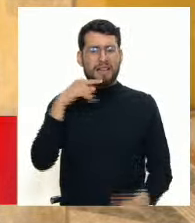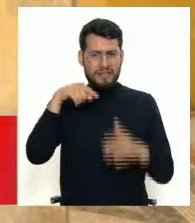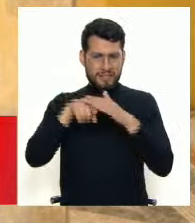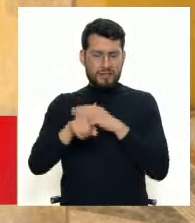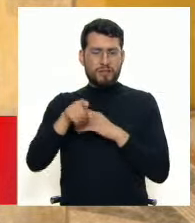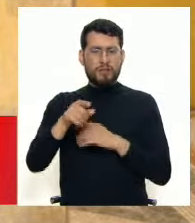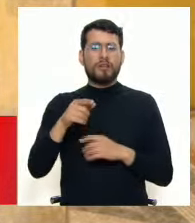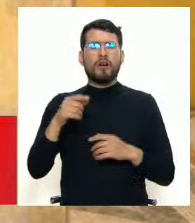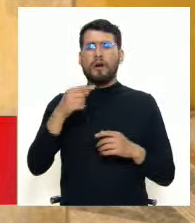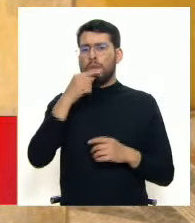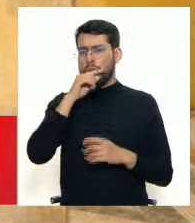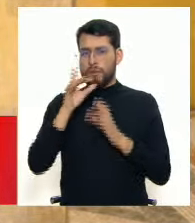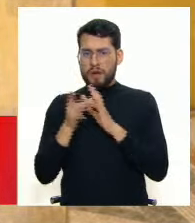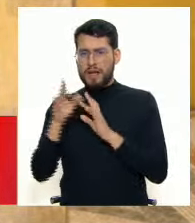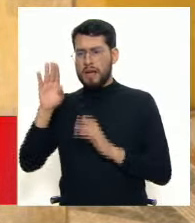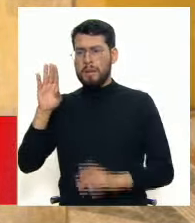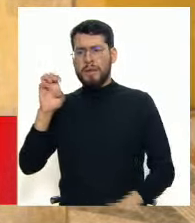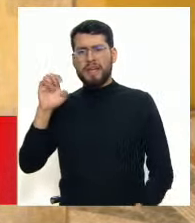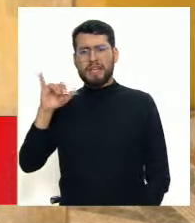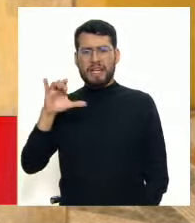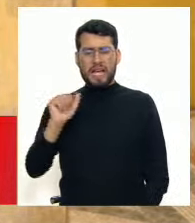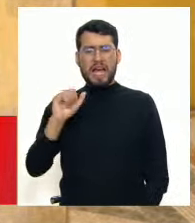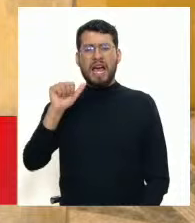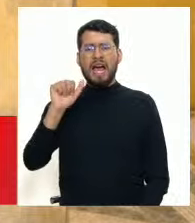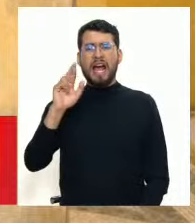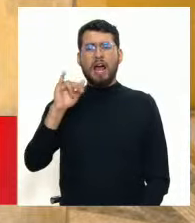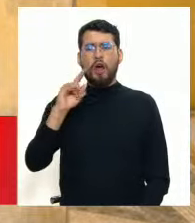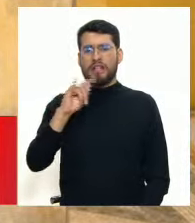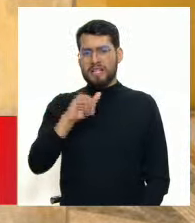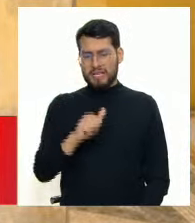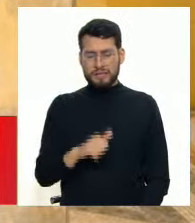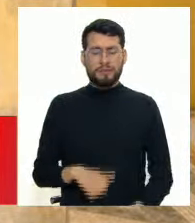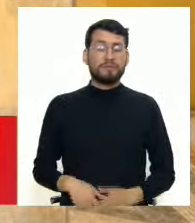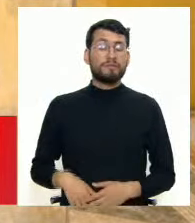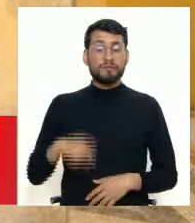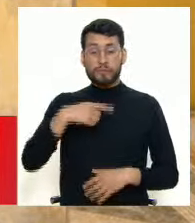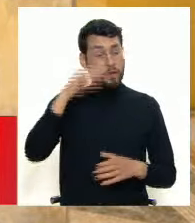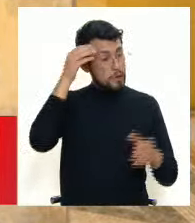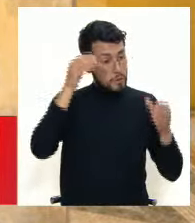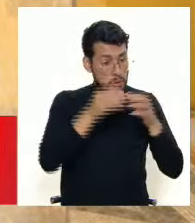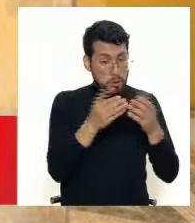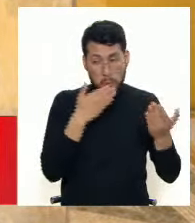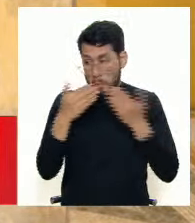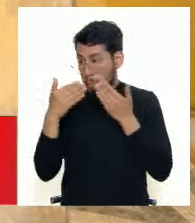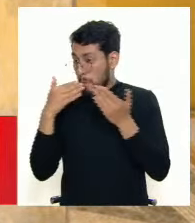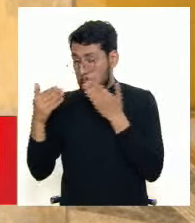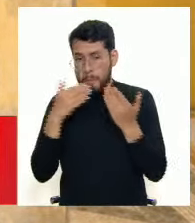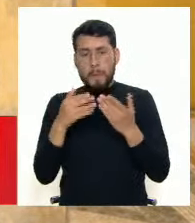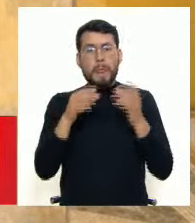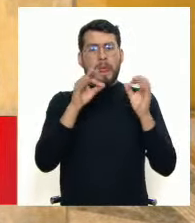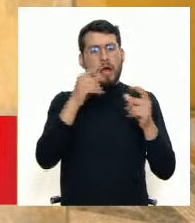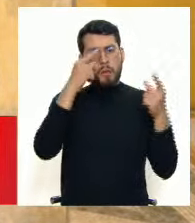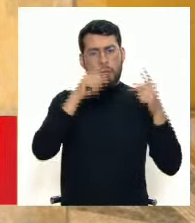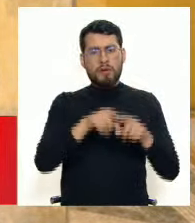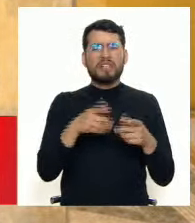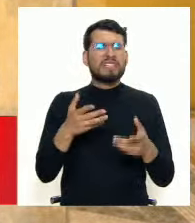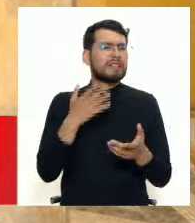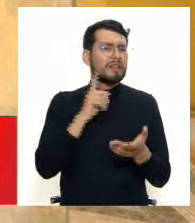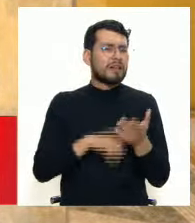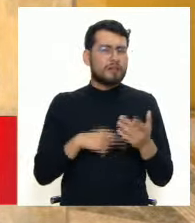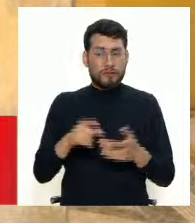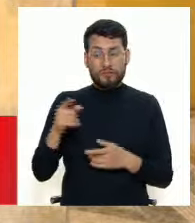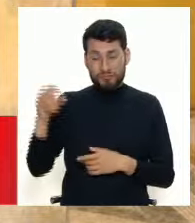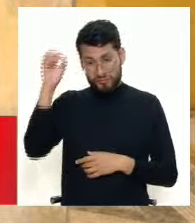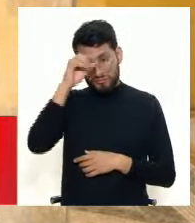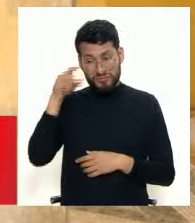interior su esposa Bélgica Arangoitia. Diversos congresistas con los que hemos conversado han coincidido que este hecho de